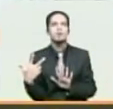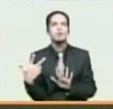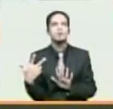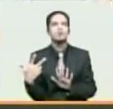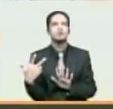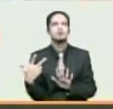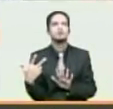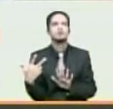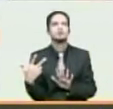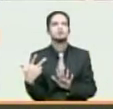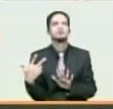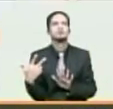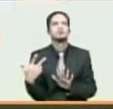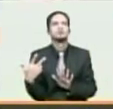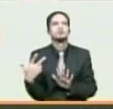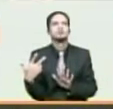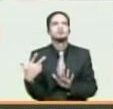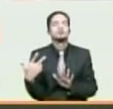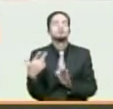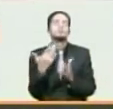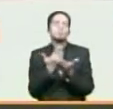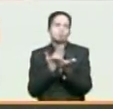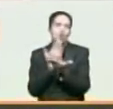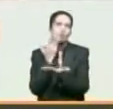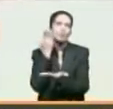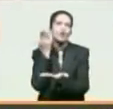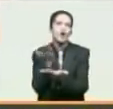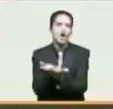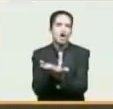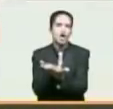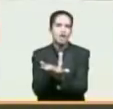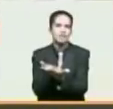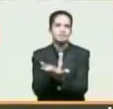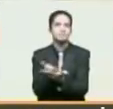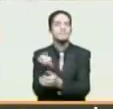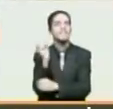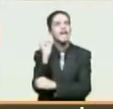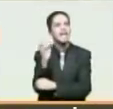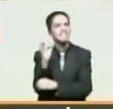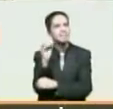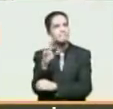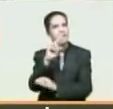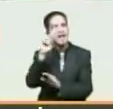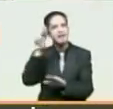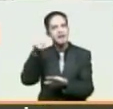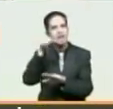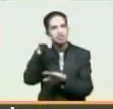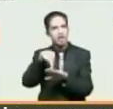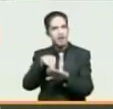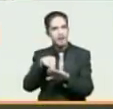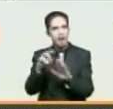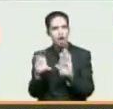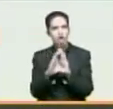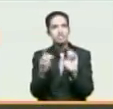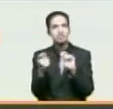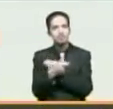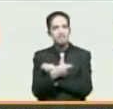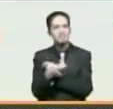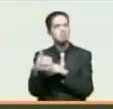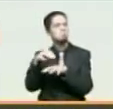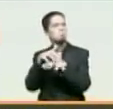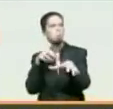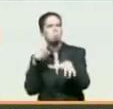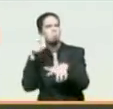esgrimió como propuesta fundamental una Asamblea Nacional Constituyente. La mayoría del pueblo no